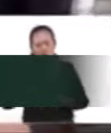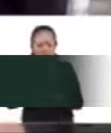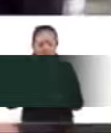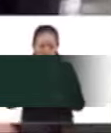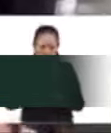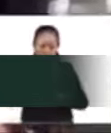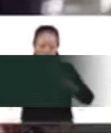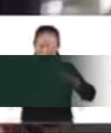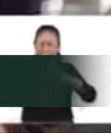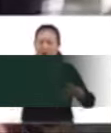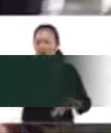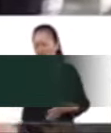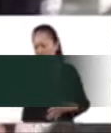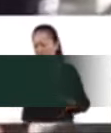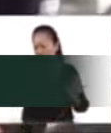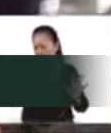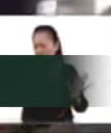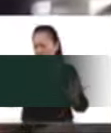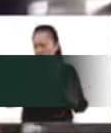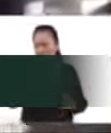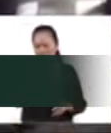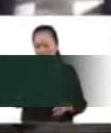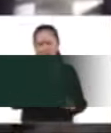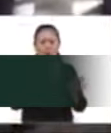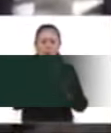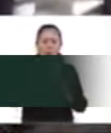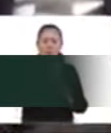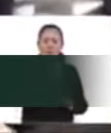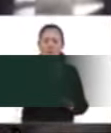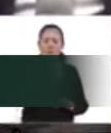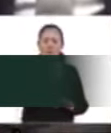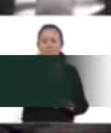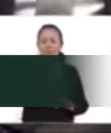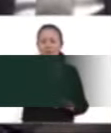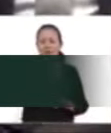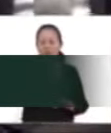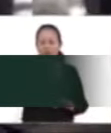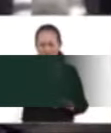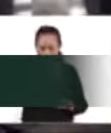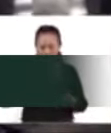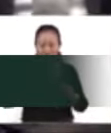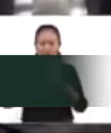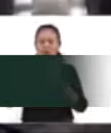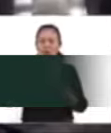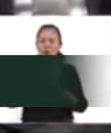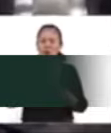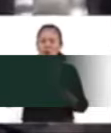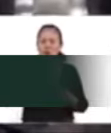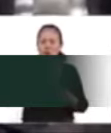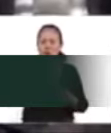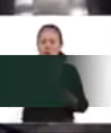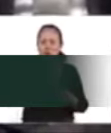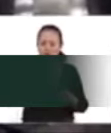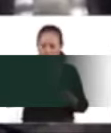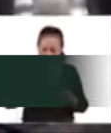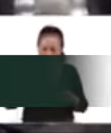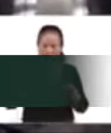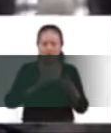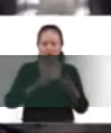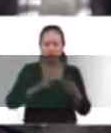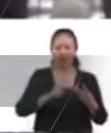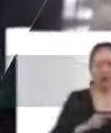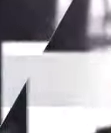podrá comenzar a subir el costo del transporte de acuerdo a la inflación sin afectar considerablemente a